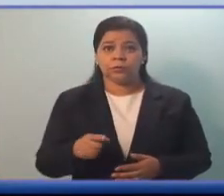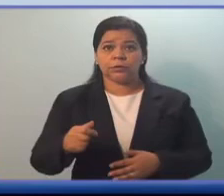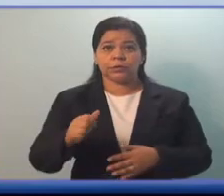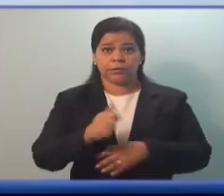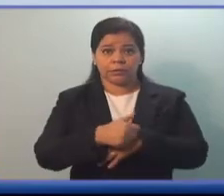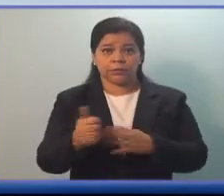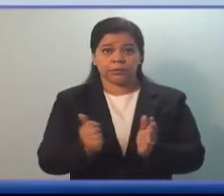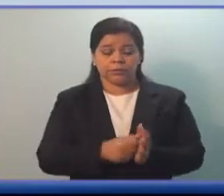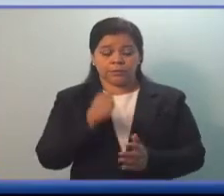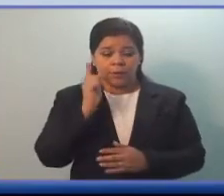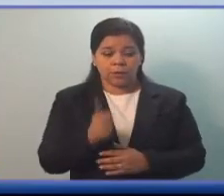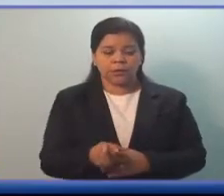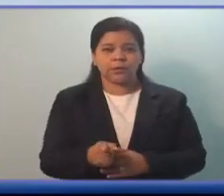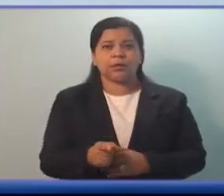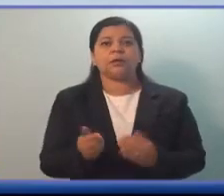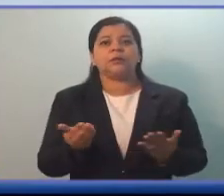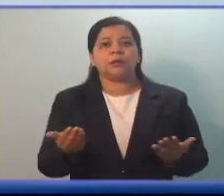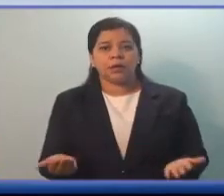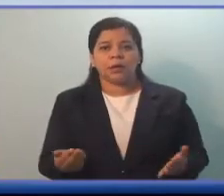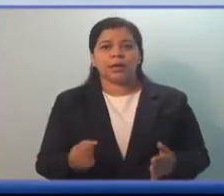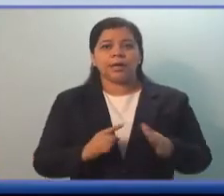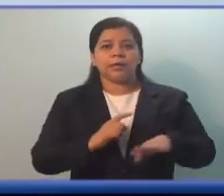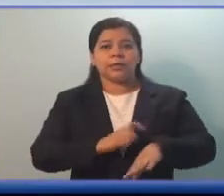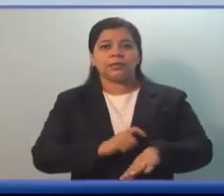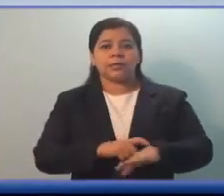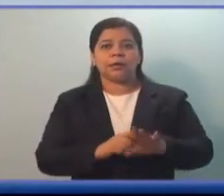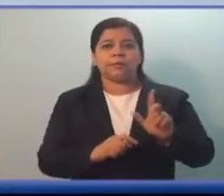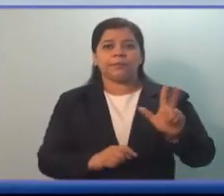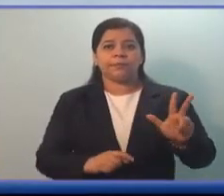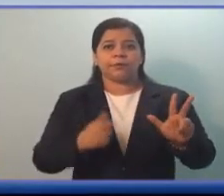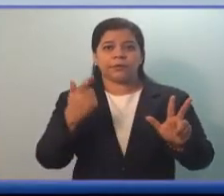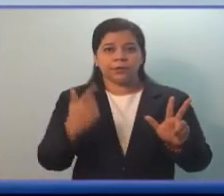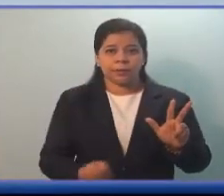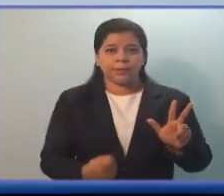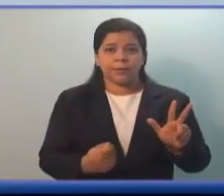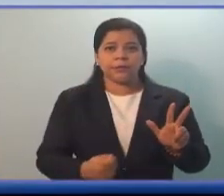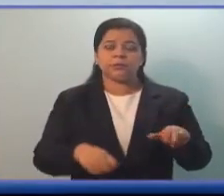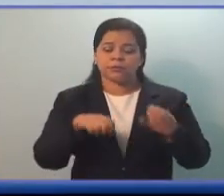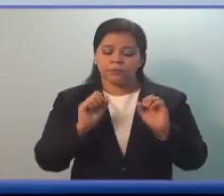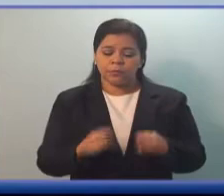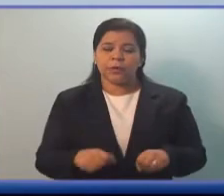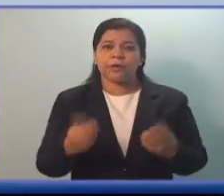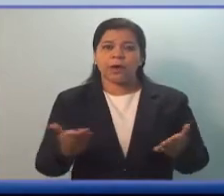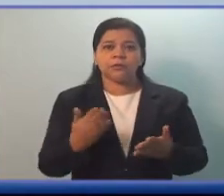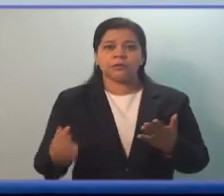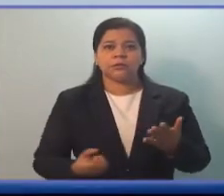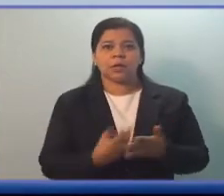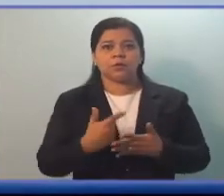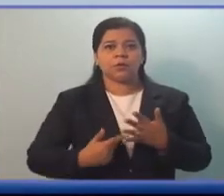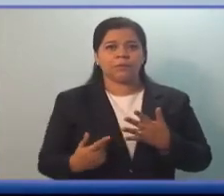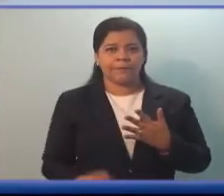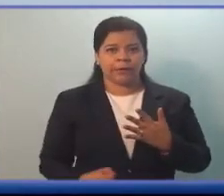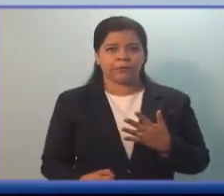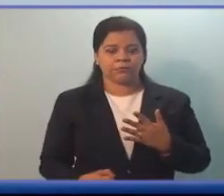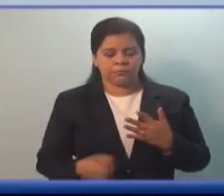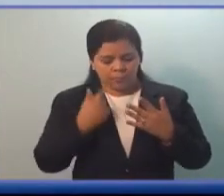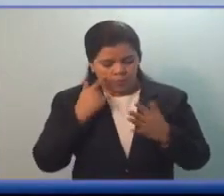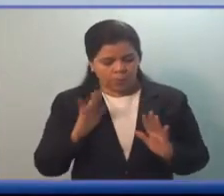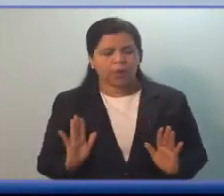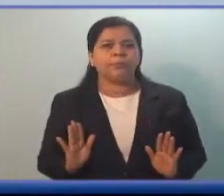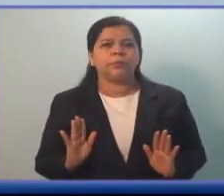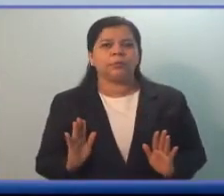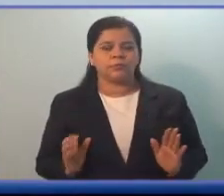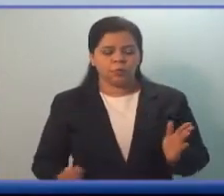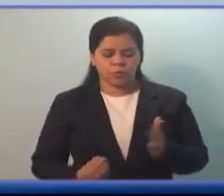Legislativa, por ejemplo, que en plazo de 3 meses, 90 días, elaboren la norma, por ejemplo, la disposición